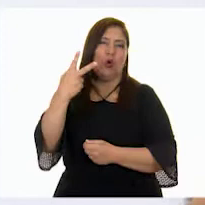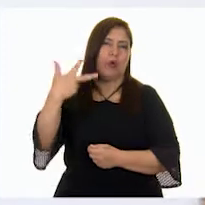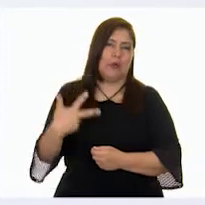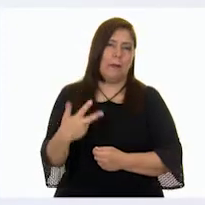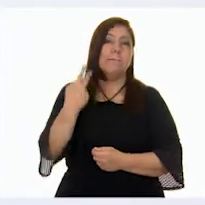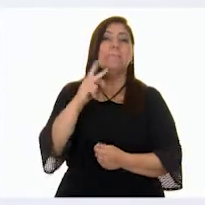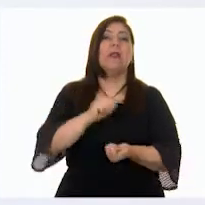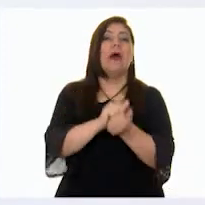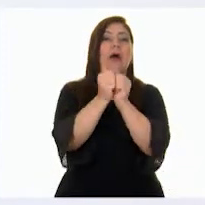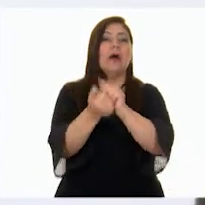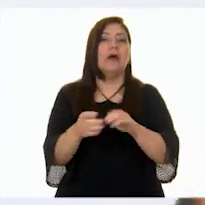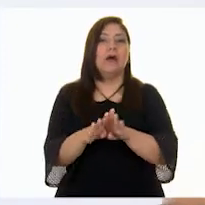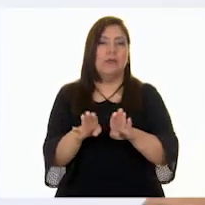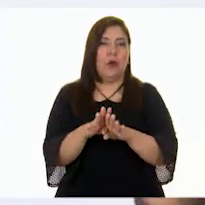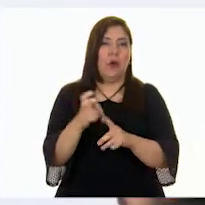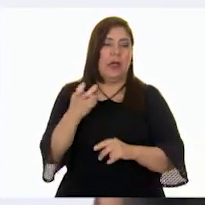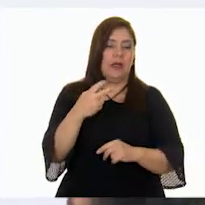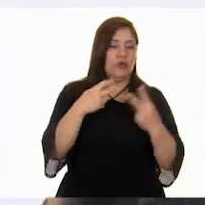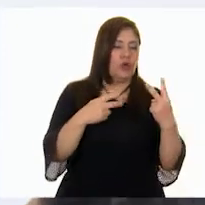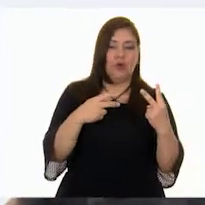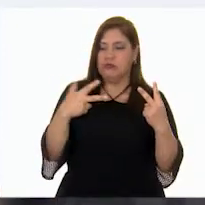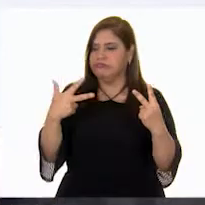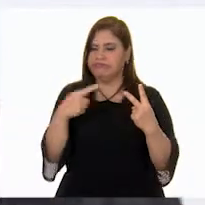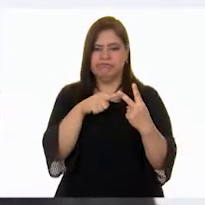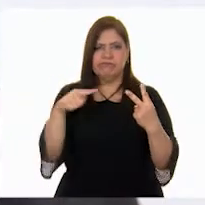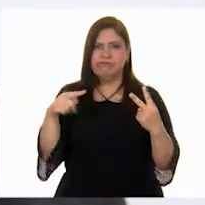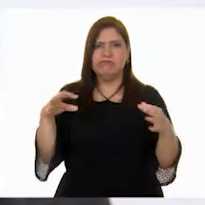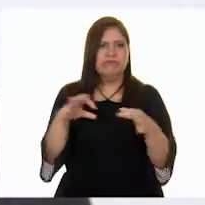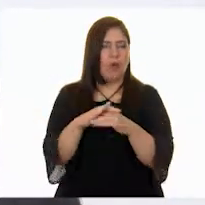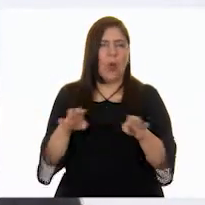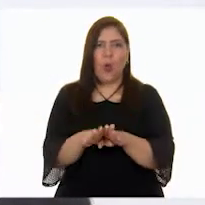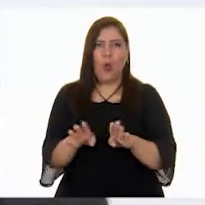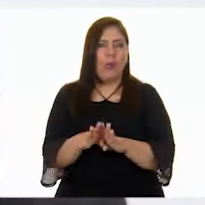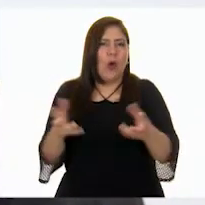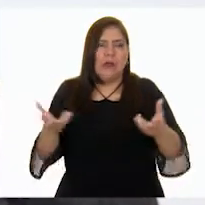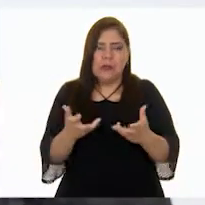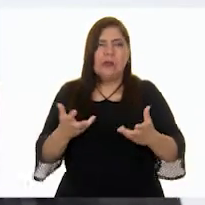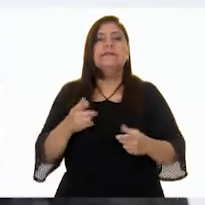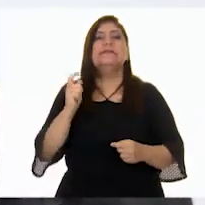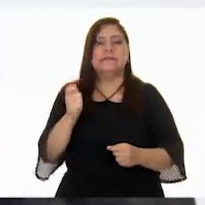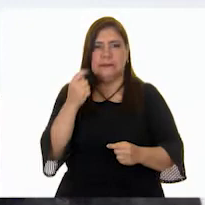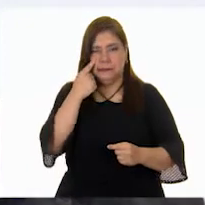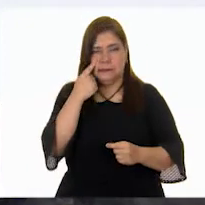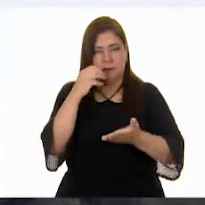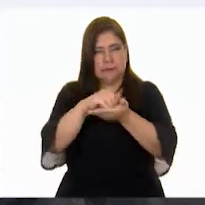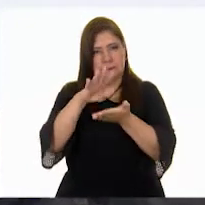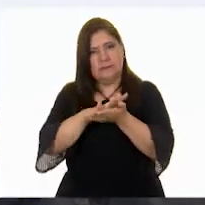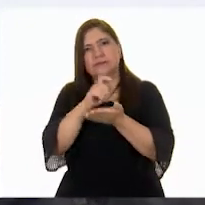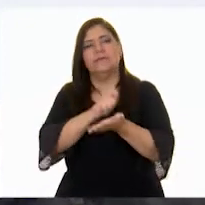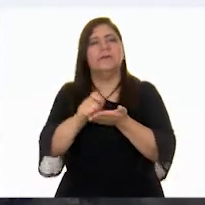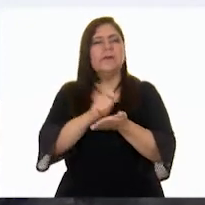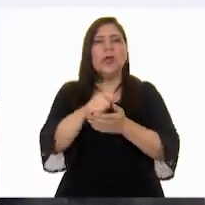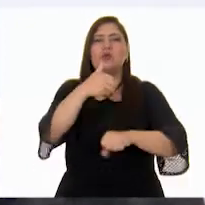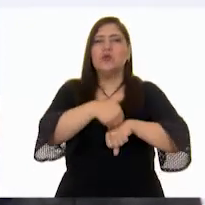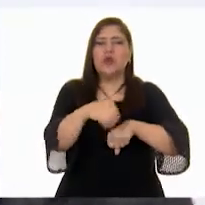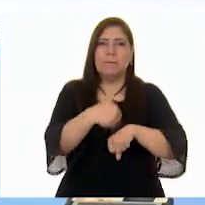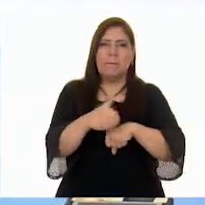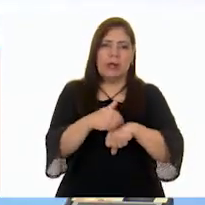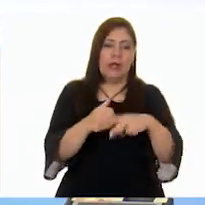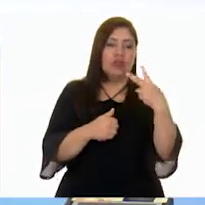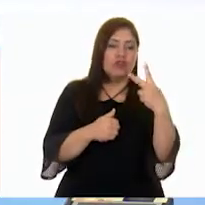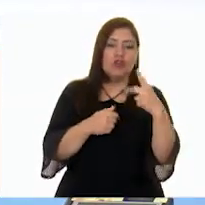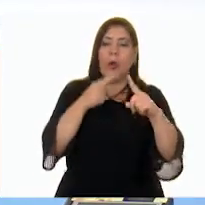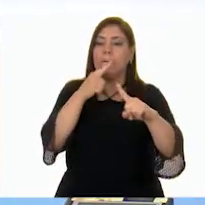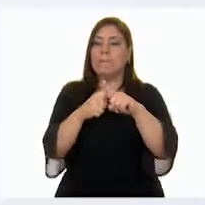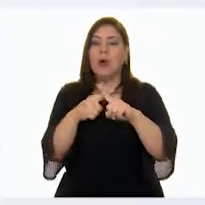unidad. Entonces lo voy a anotar aquí abajo para que lo tengamos más claro todavía. Un número que multiplicado por 2 me dé 8 es